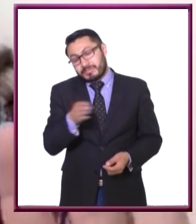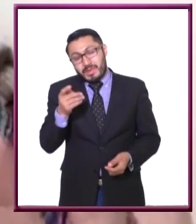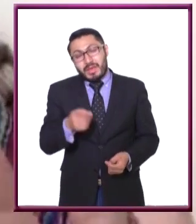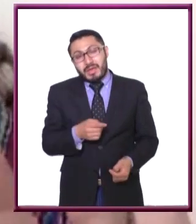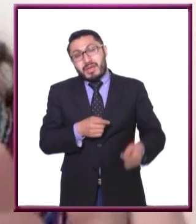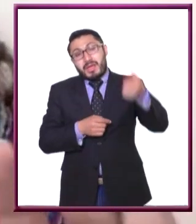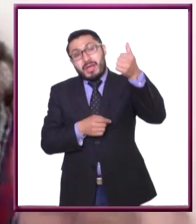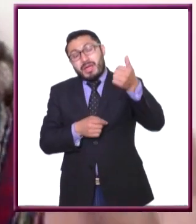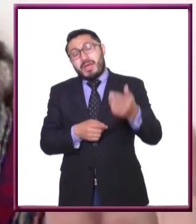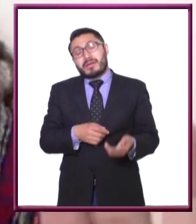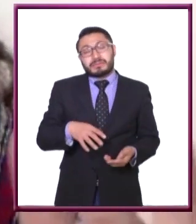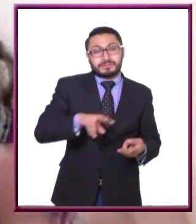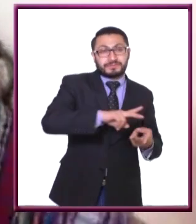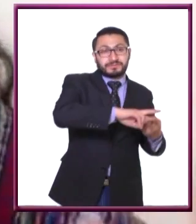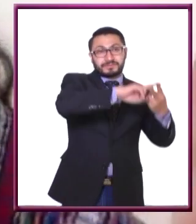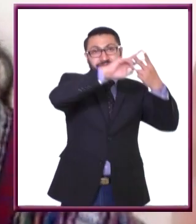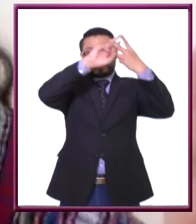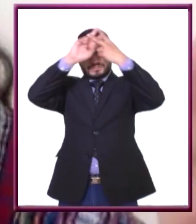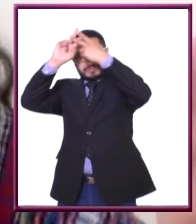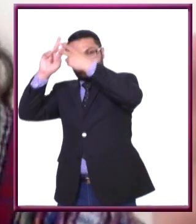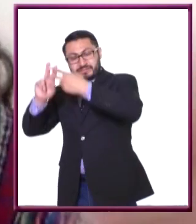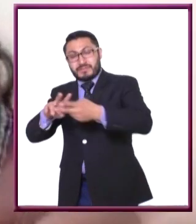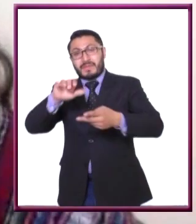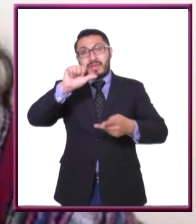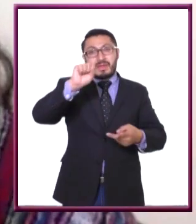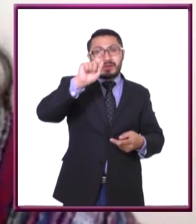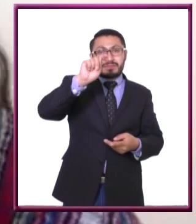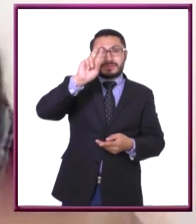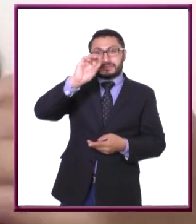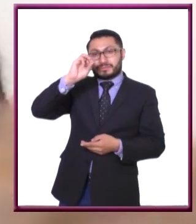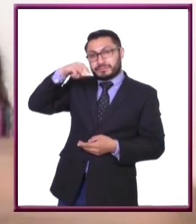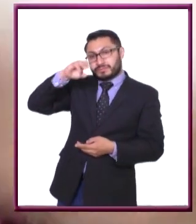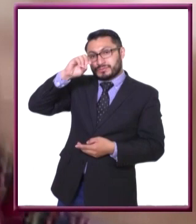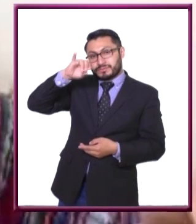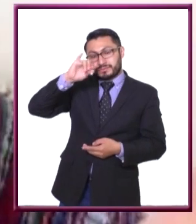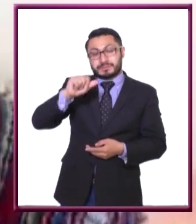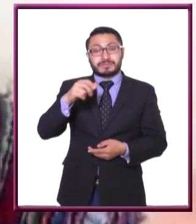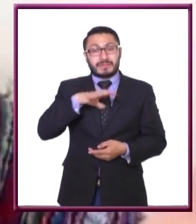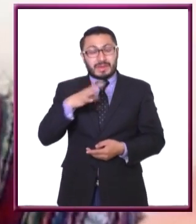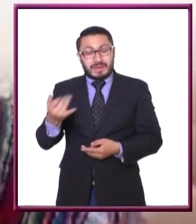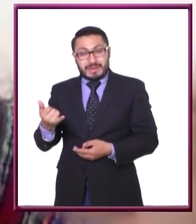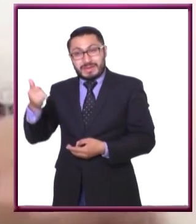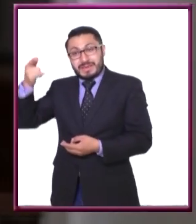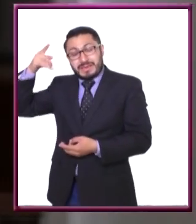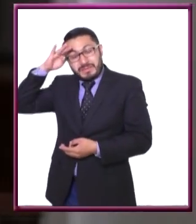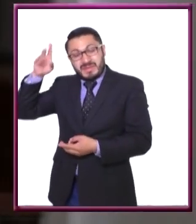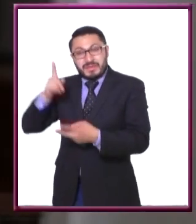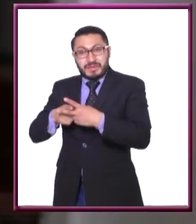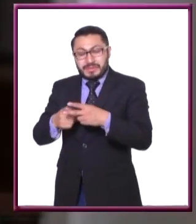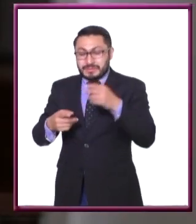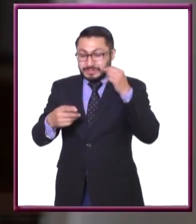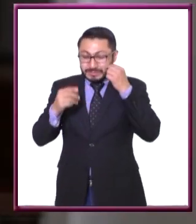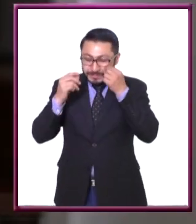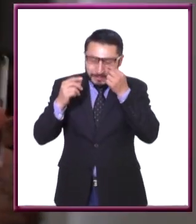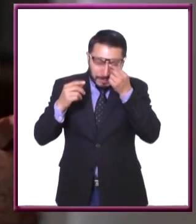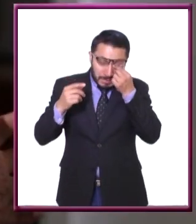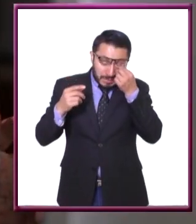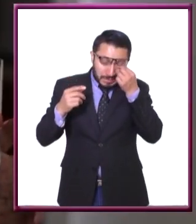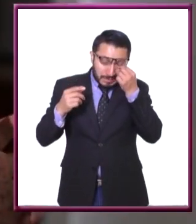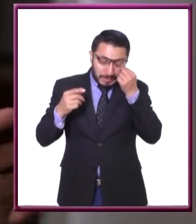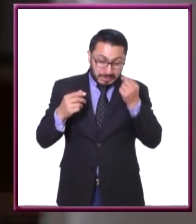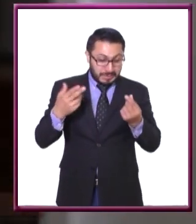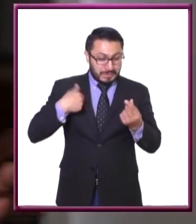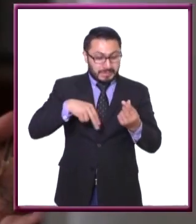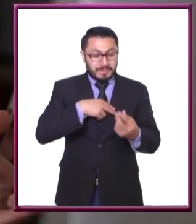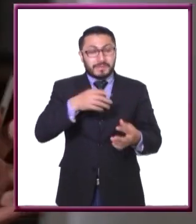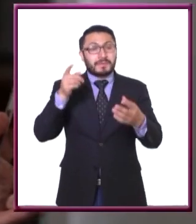que existe entre la astronomía y el pensamiento matemático, pues es que nosotros utilizamos las matemáticas. ¿Podrías decir